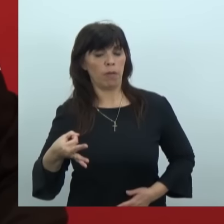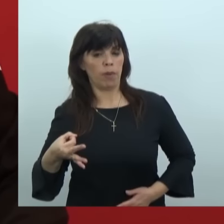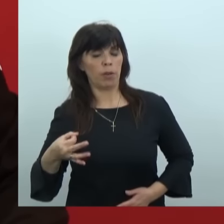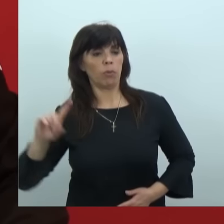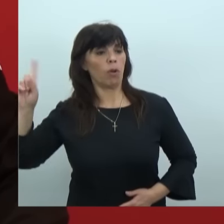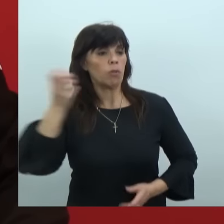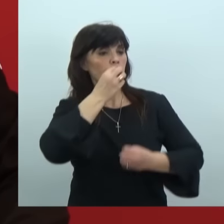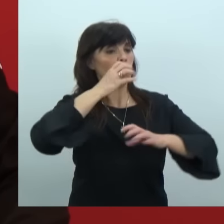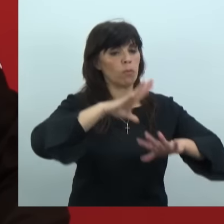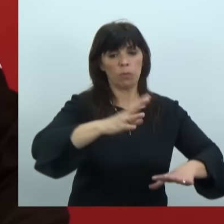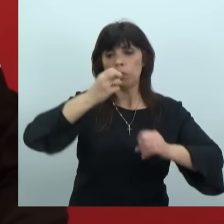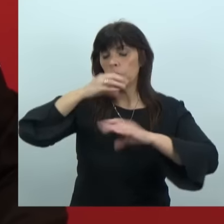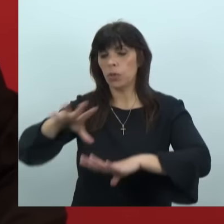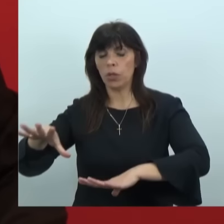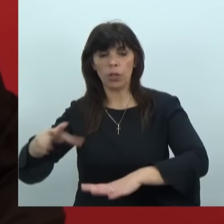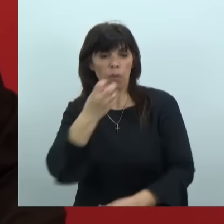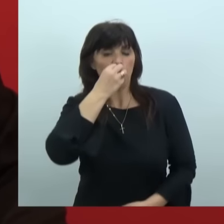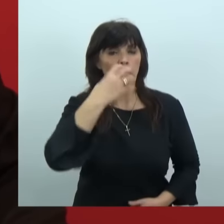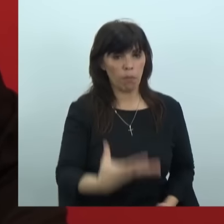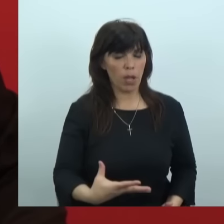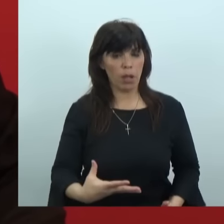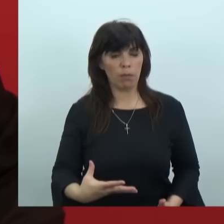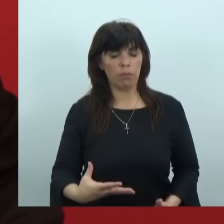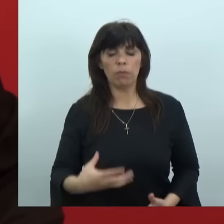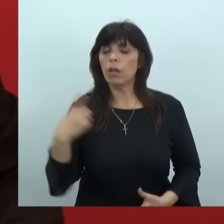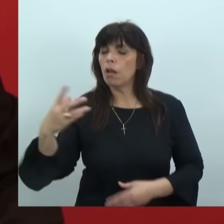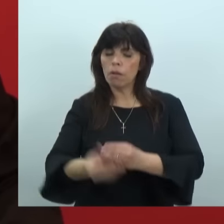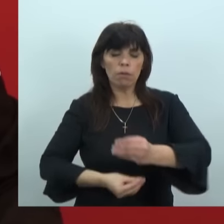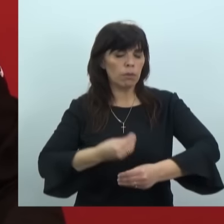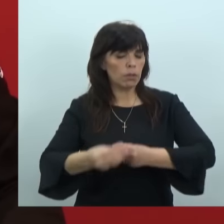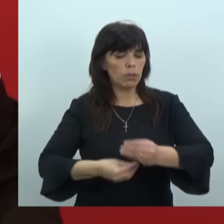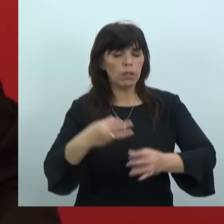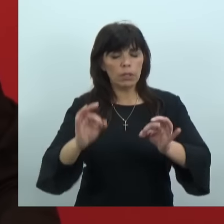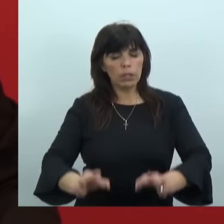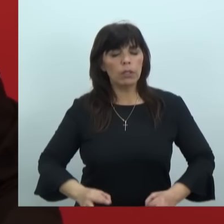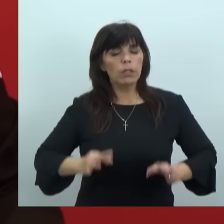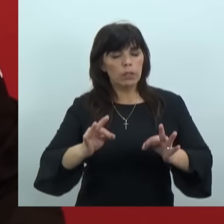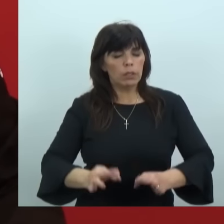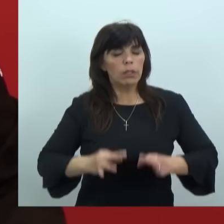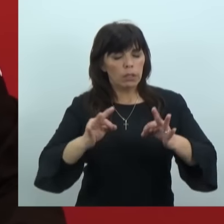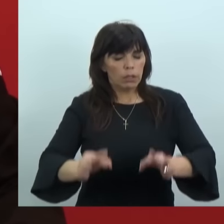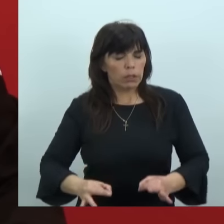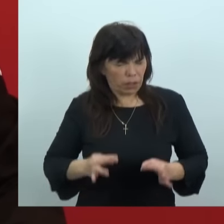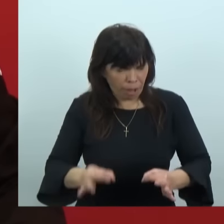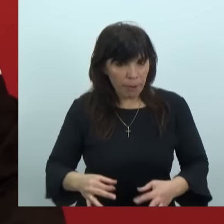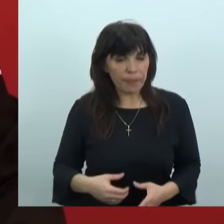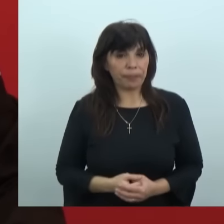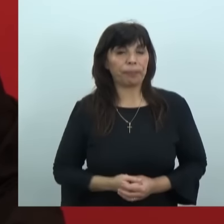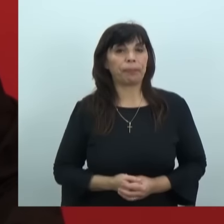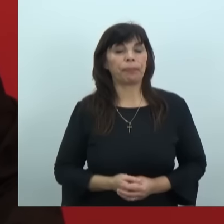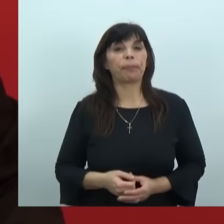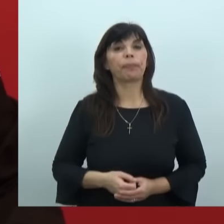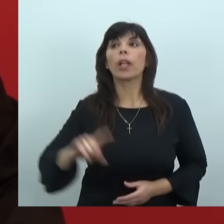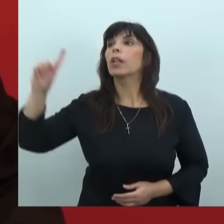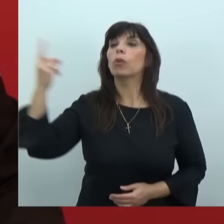hacernos bien. Dios el Padre nos quiere hacer bien. Él te quiere bendecir. Él te quiere